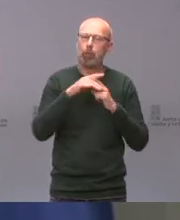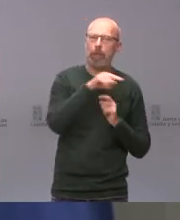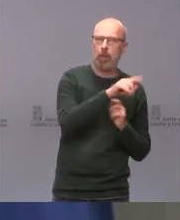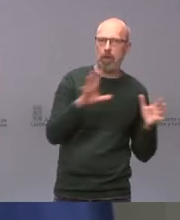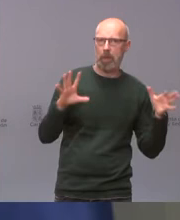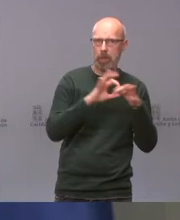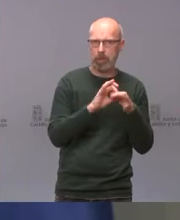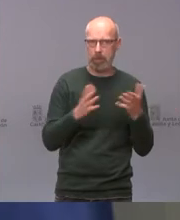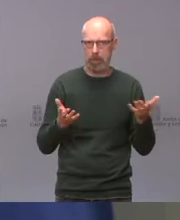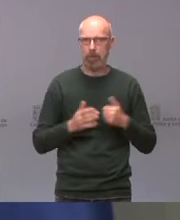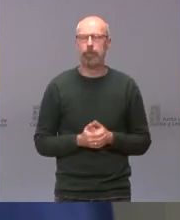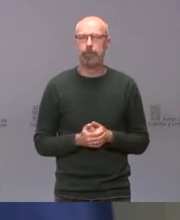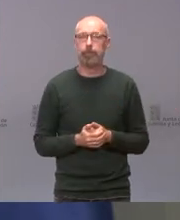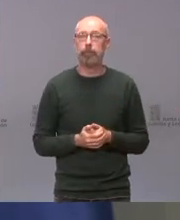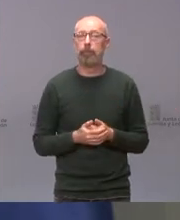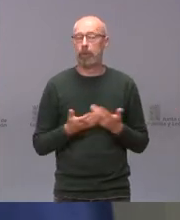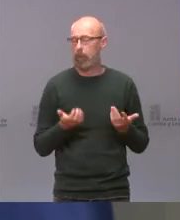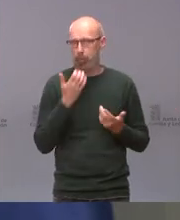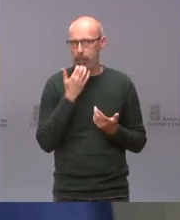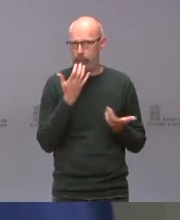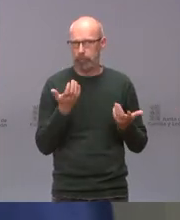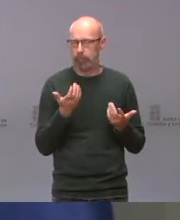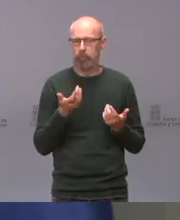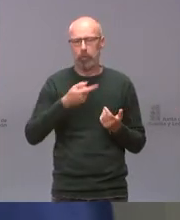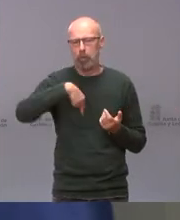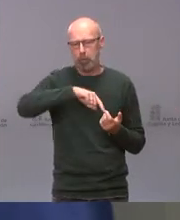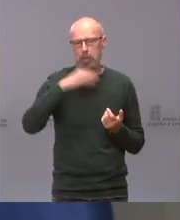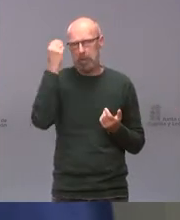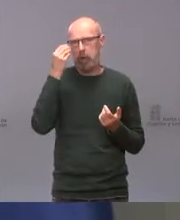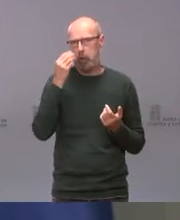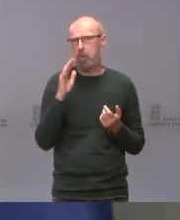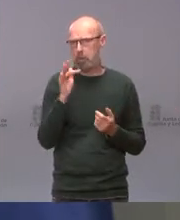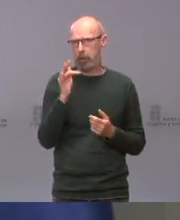esta semana. Es decir, nosotros estamos razonablemente optimistas,